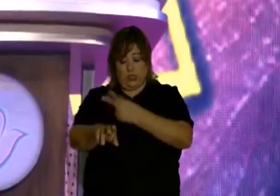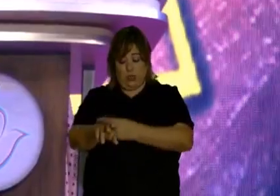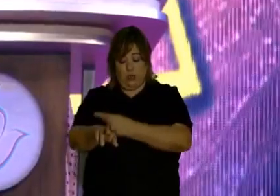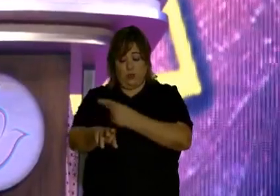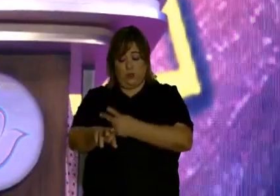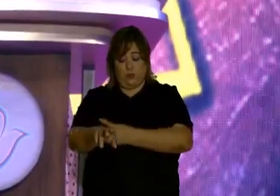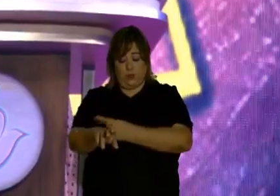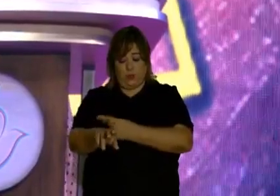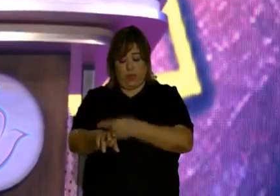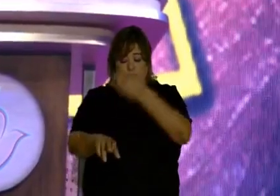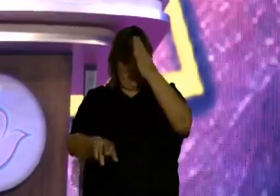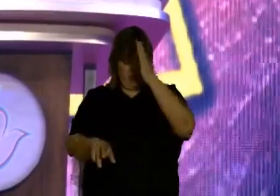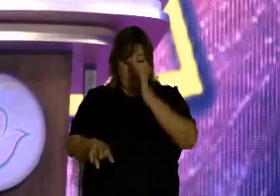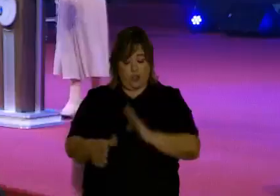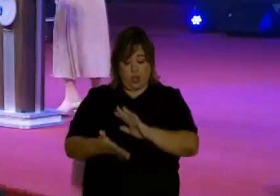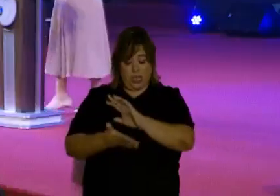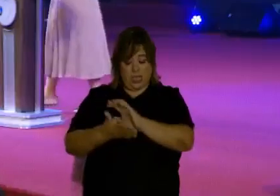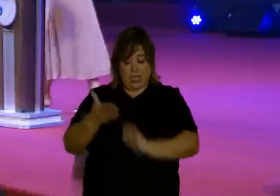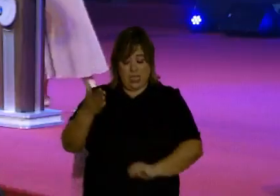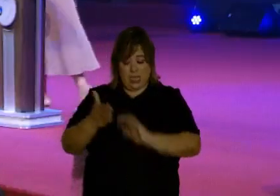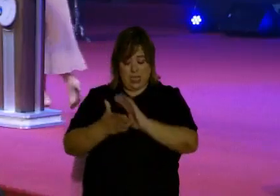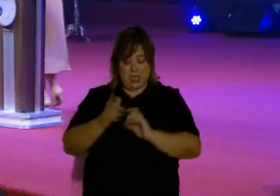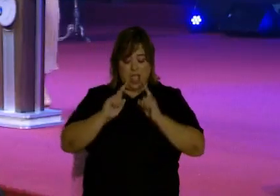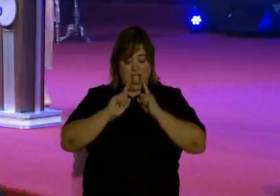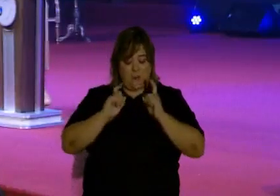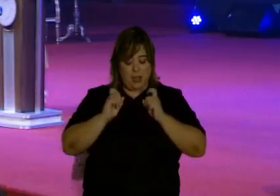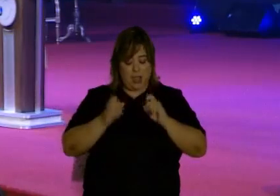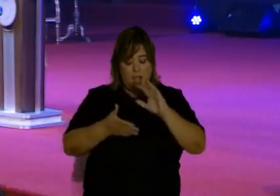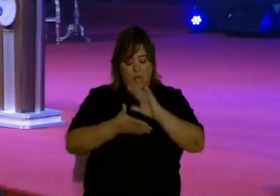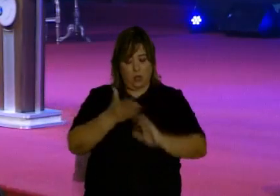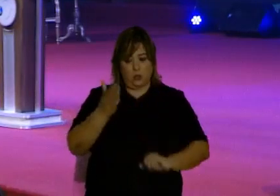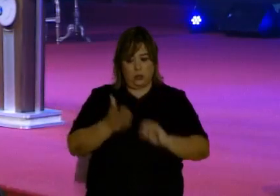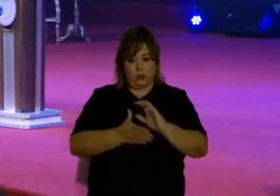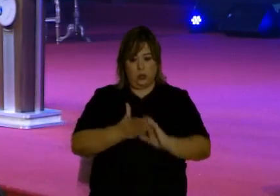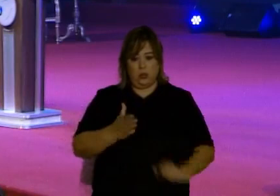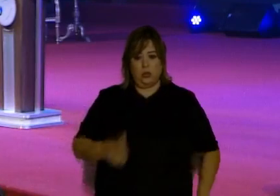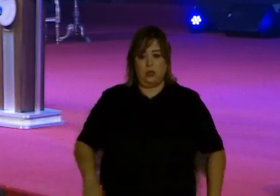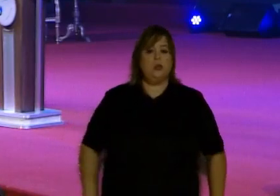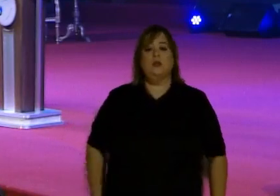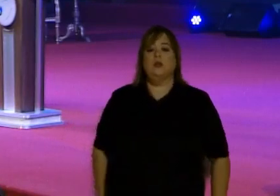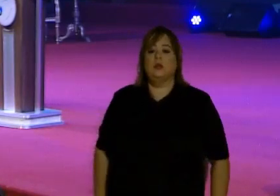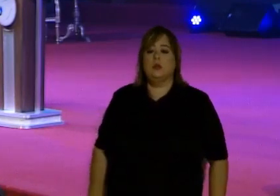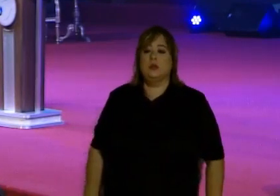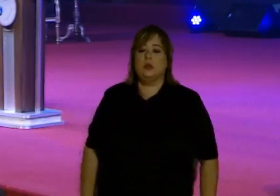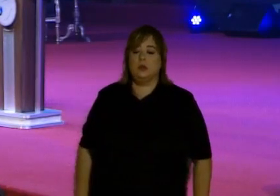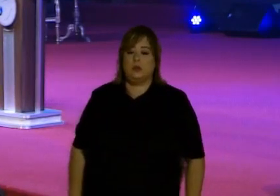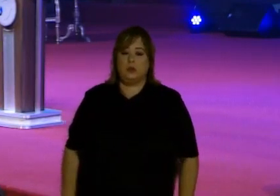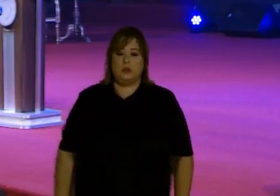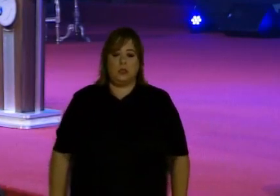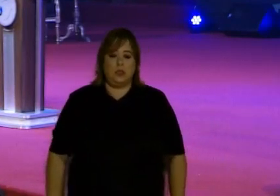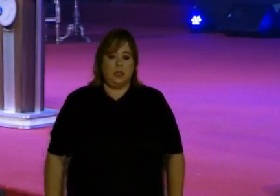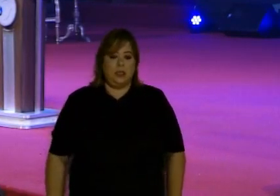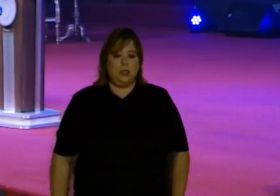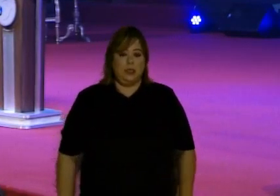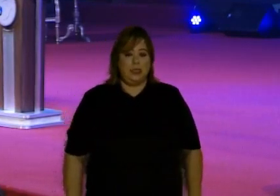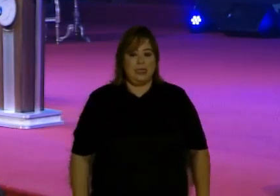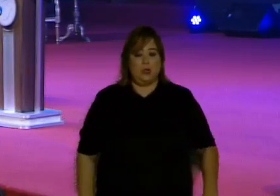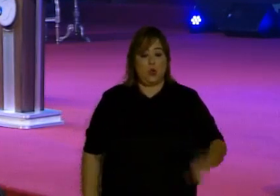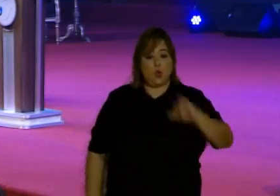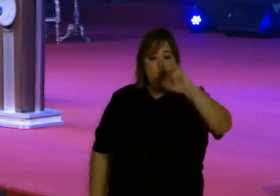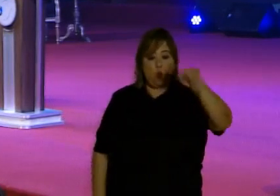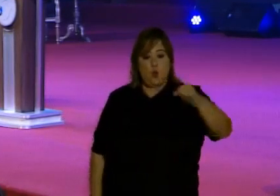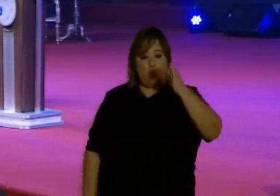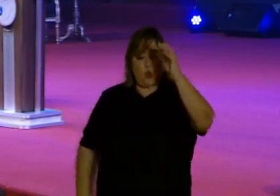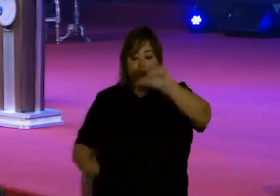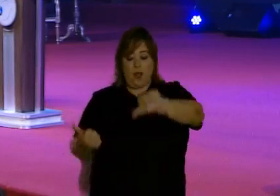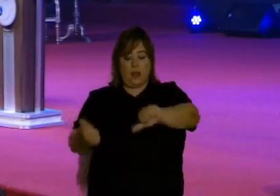pecado del mundo. ¿Quién es el que lo dice? Ahí lo dice, después, desde el 1, del 19 al 30, usted